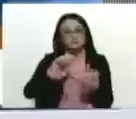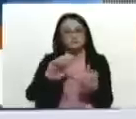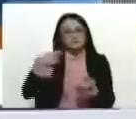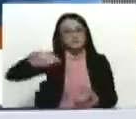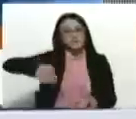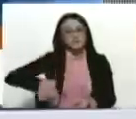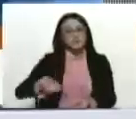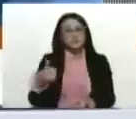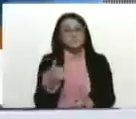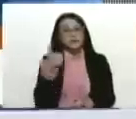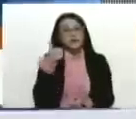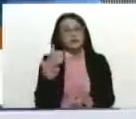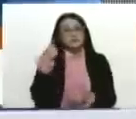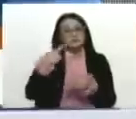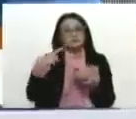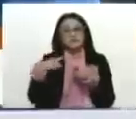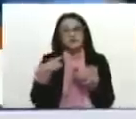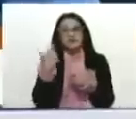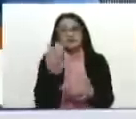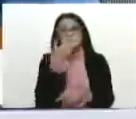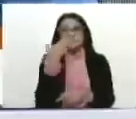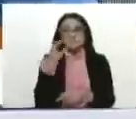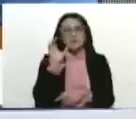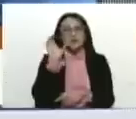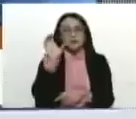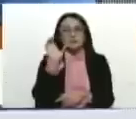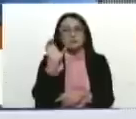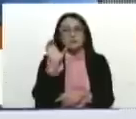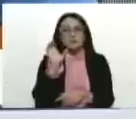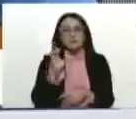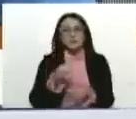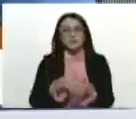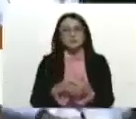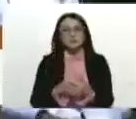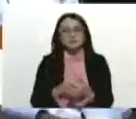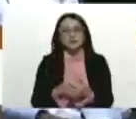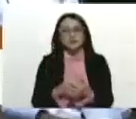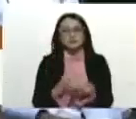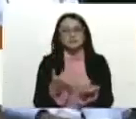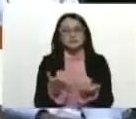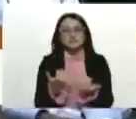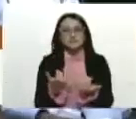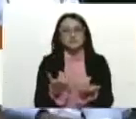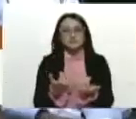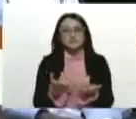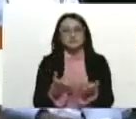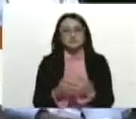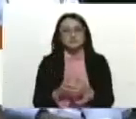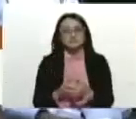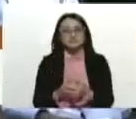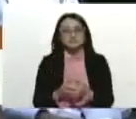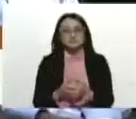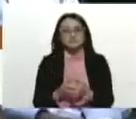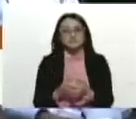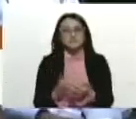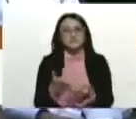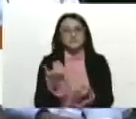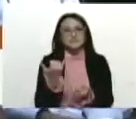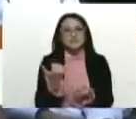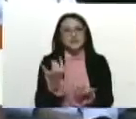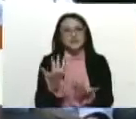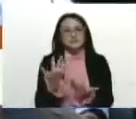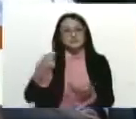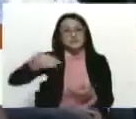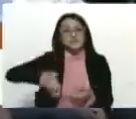mayores expresiones modernas de imperialismo de colonialismo donde ya ni siquiera podemos decirle una transnacional sabes qué si viene